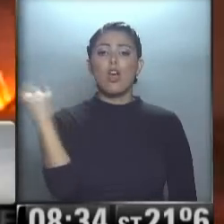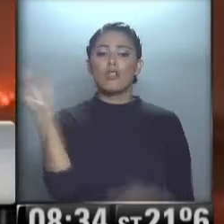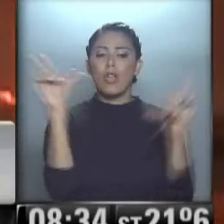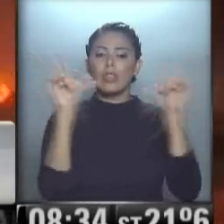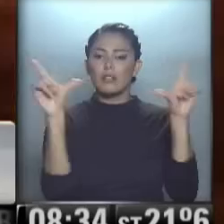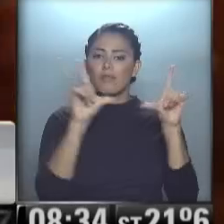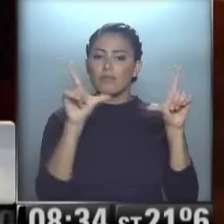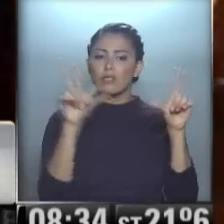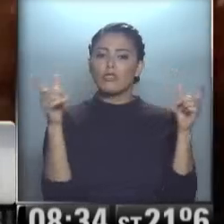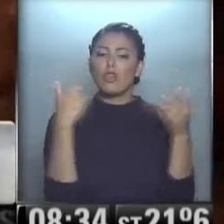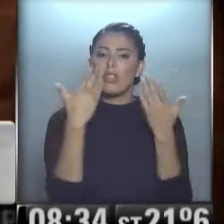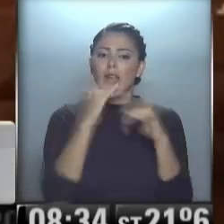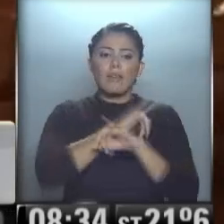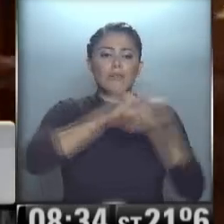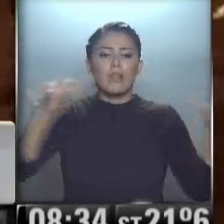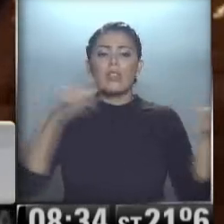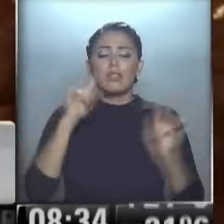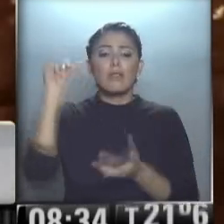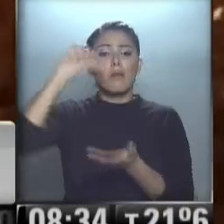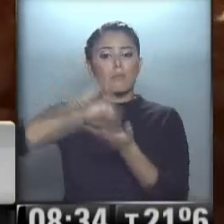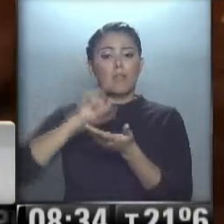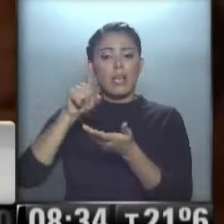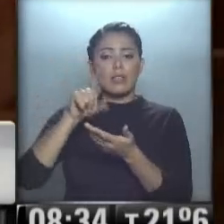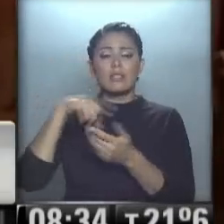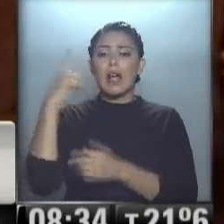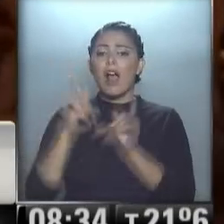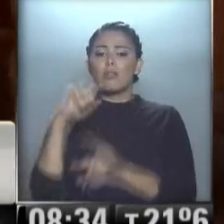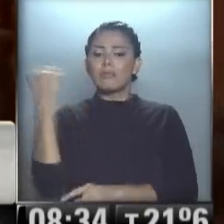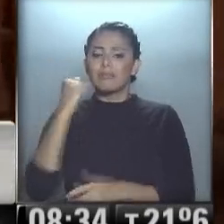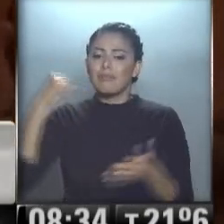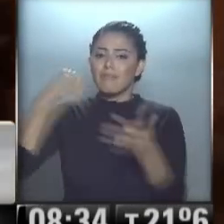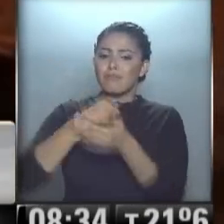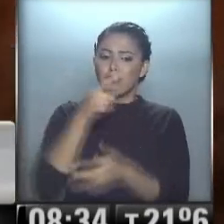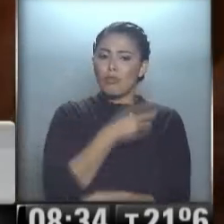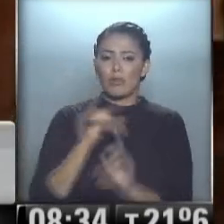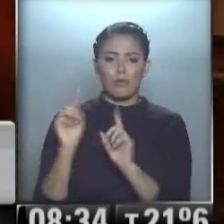nacional y dijo que se está instrumentando en el país un golpe de Estado continuado.